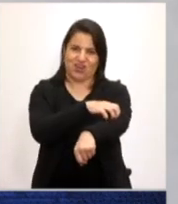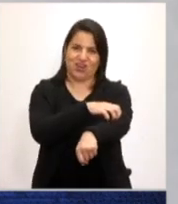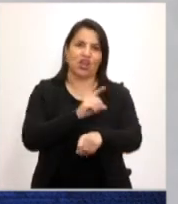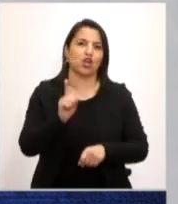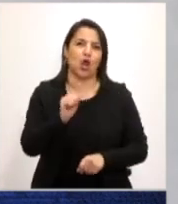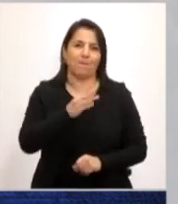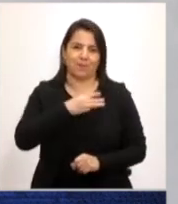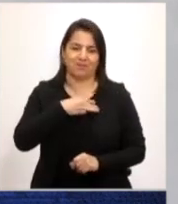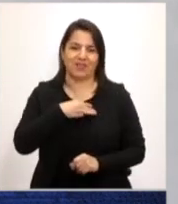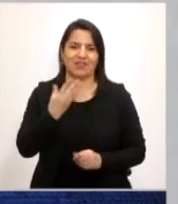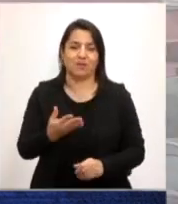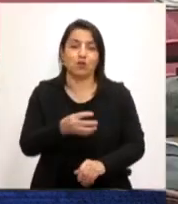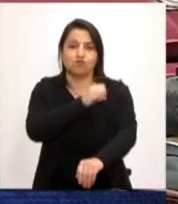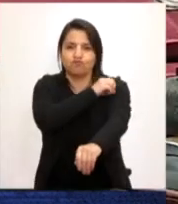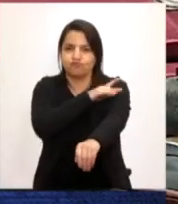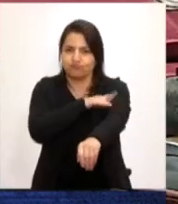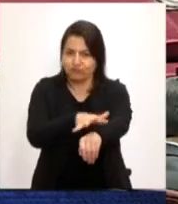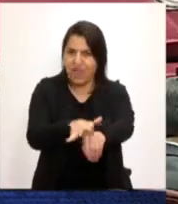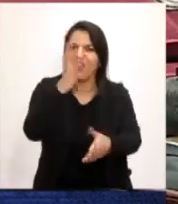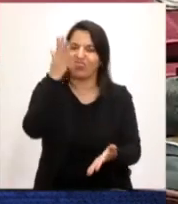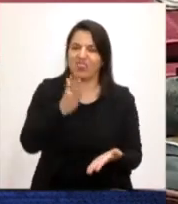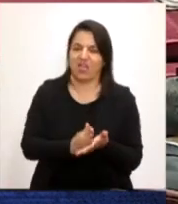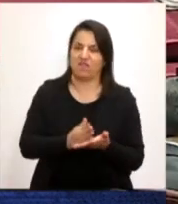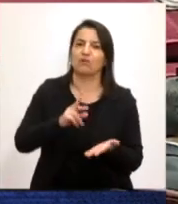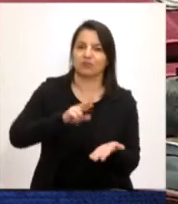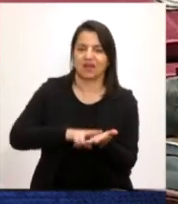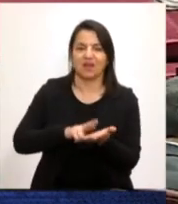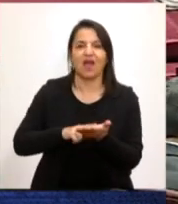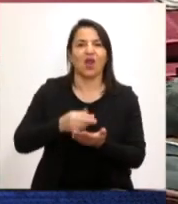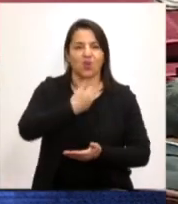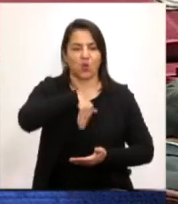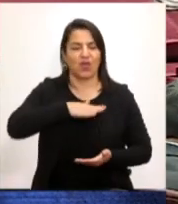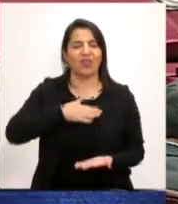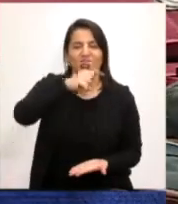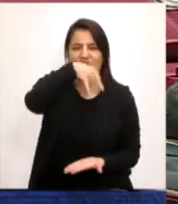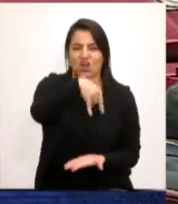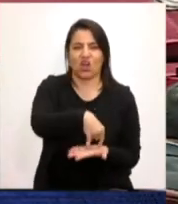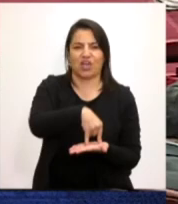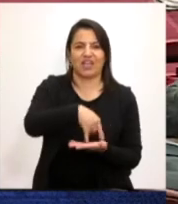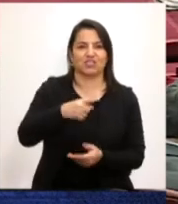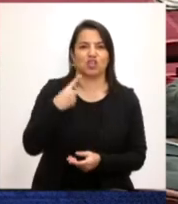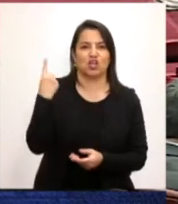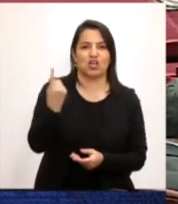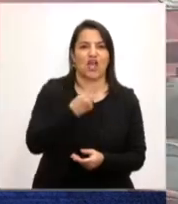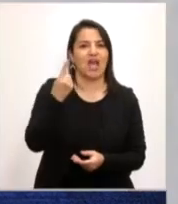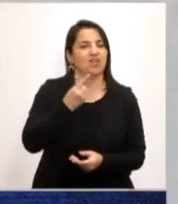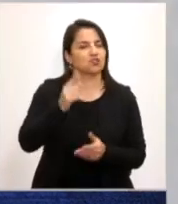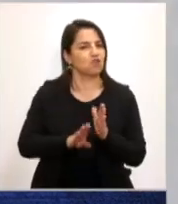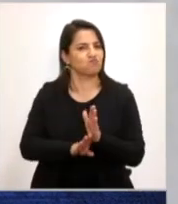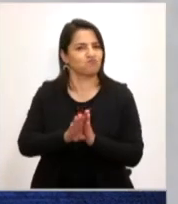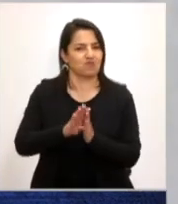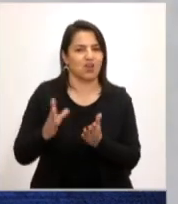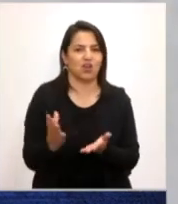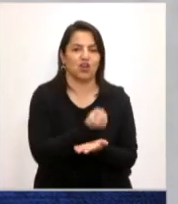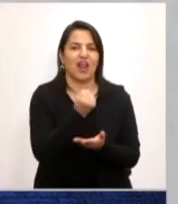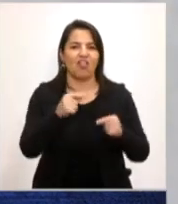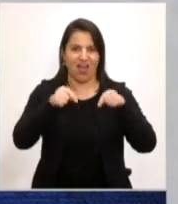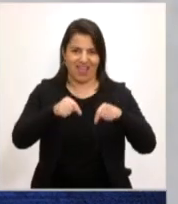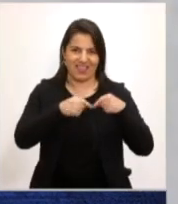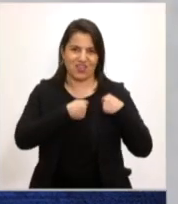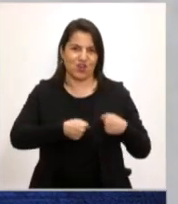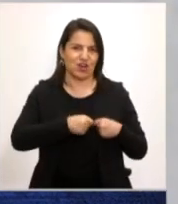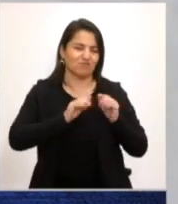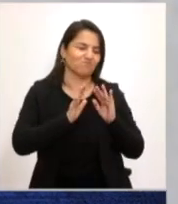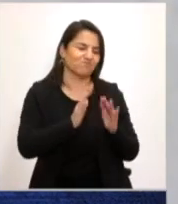debe practicarse en los hechos y para ello nuestro Congreso Nacional está a un paso adelante con su corazón puesto aquí, en la